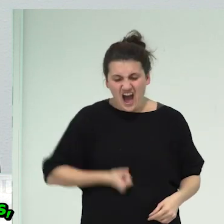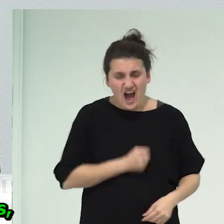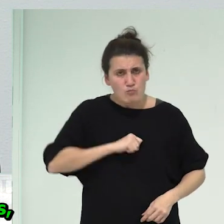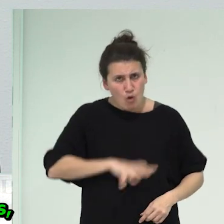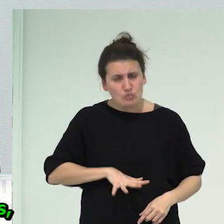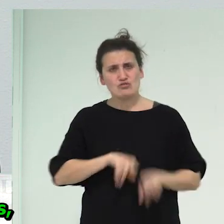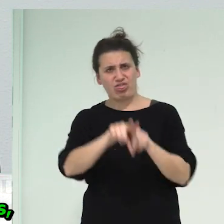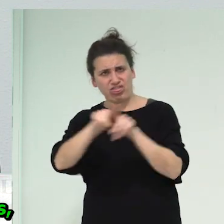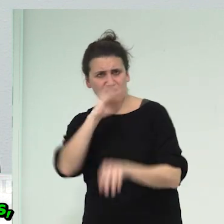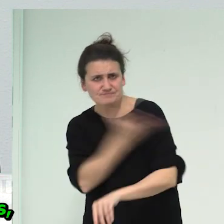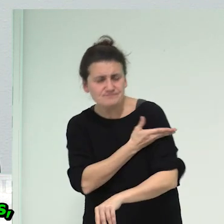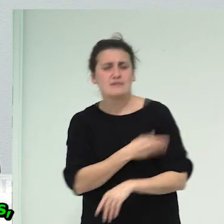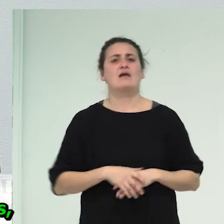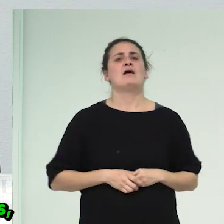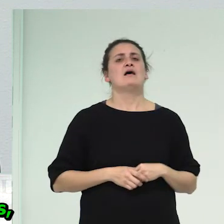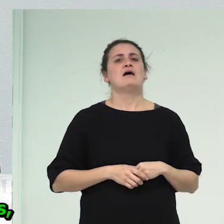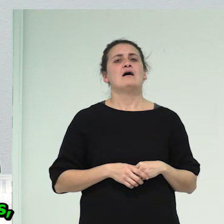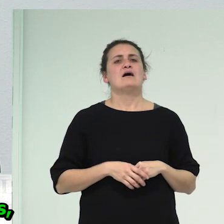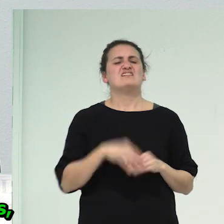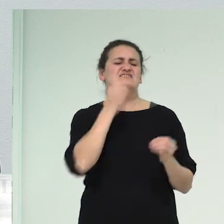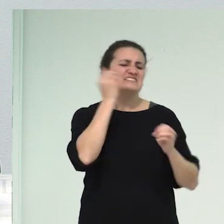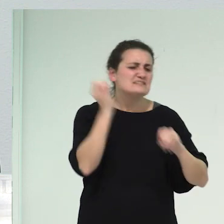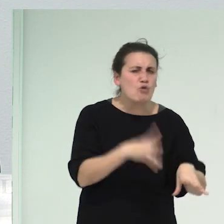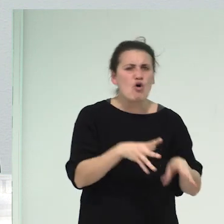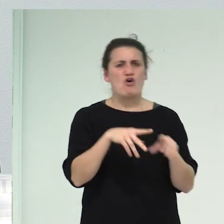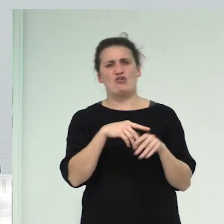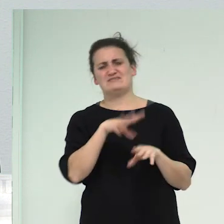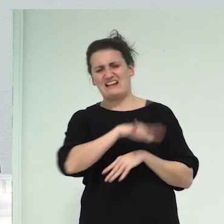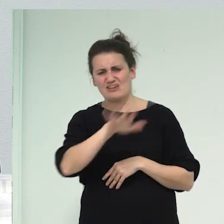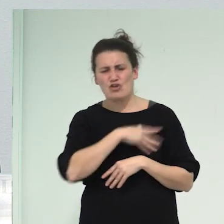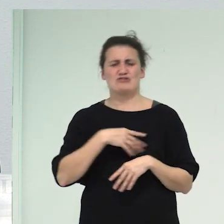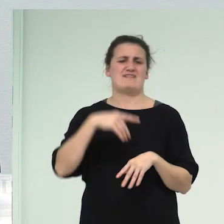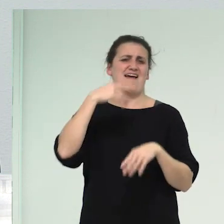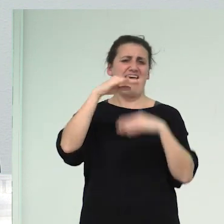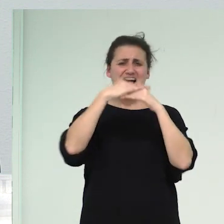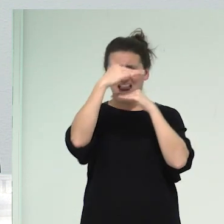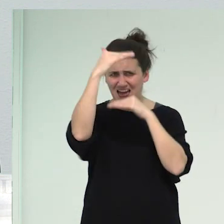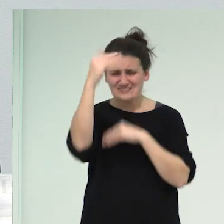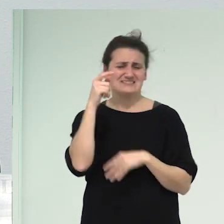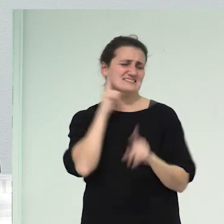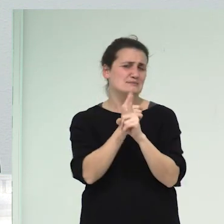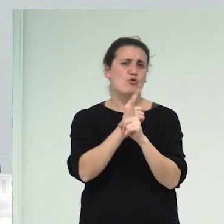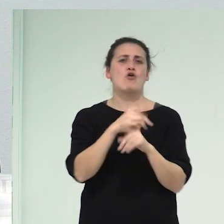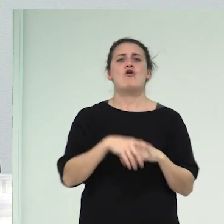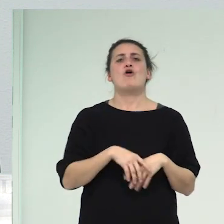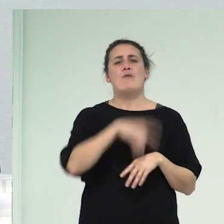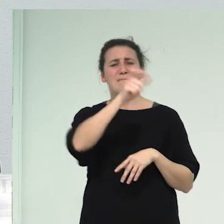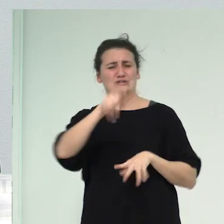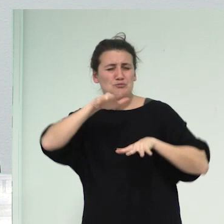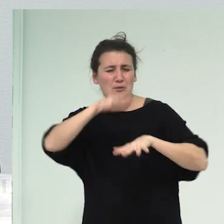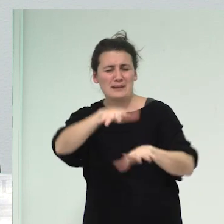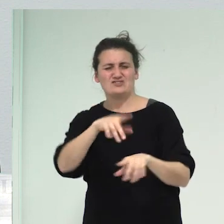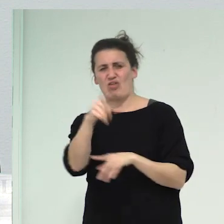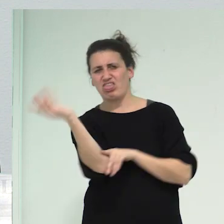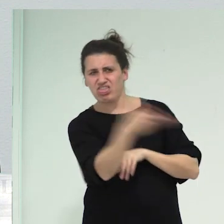racismo, el extractivismo, el despojo de territorios ancestrales, el clasismo, la persecución de las personas en movimiento, las